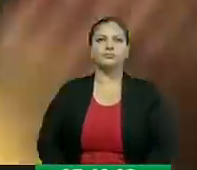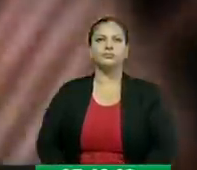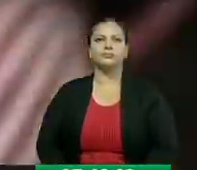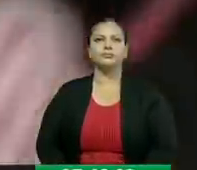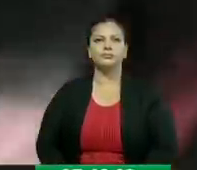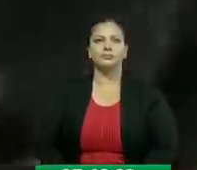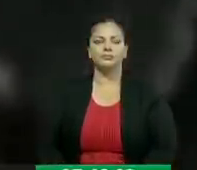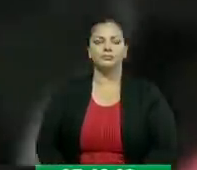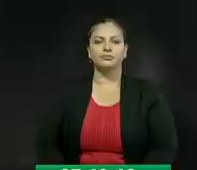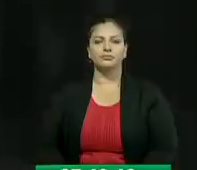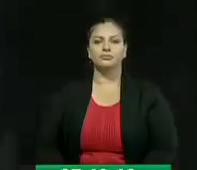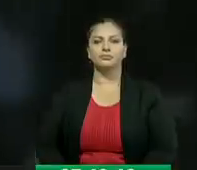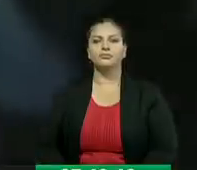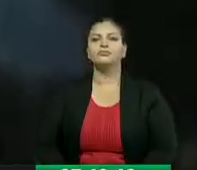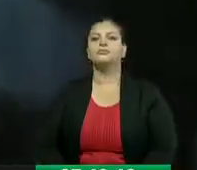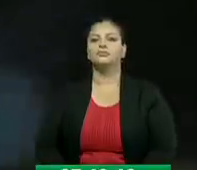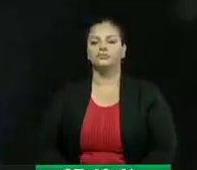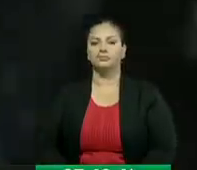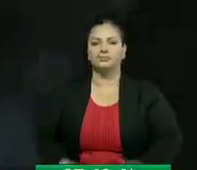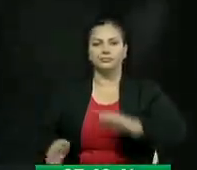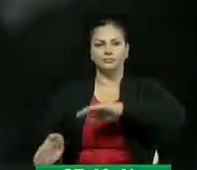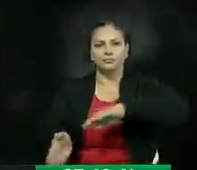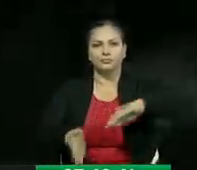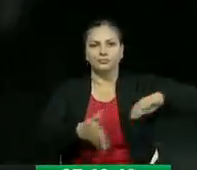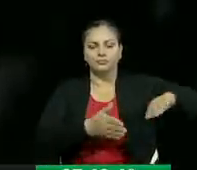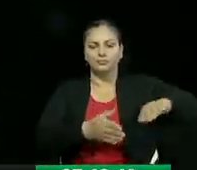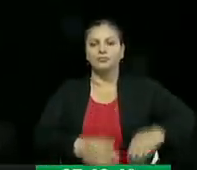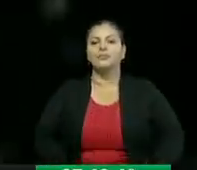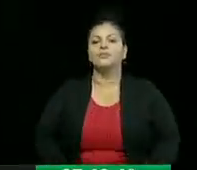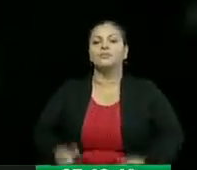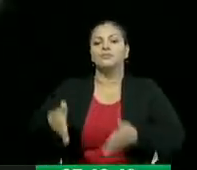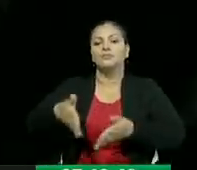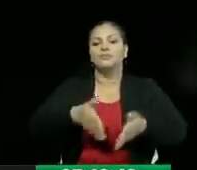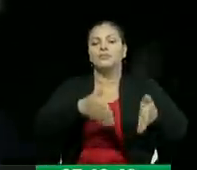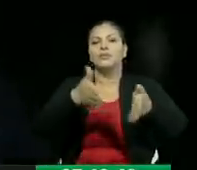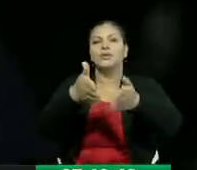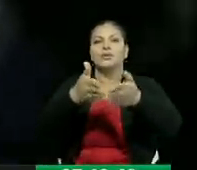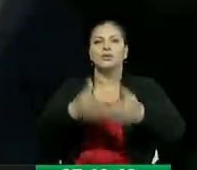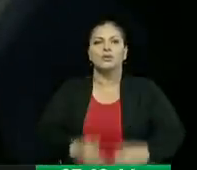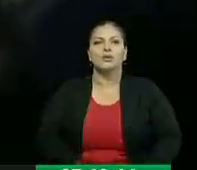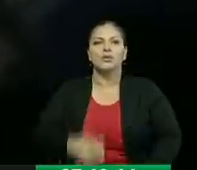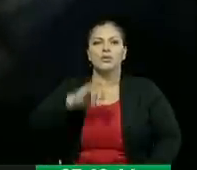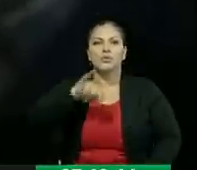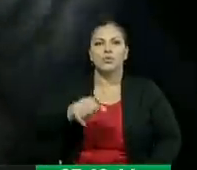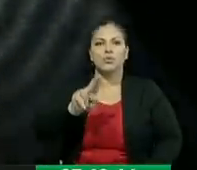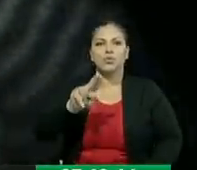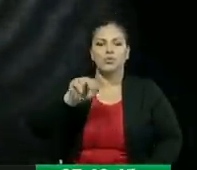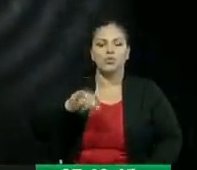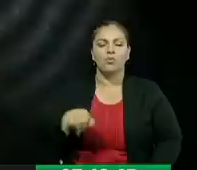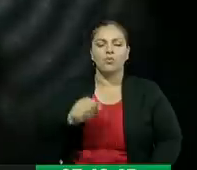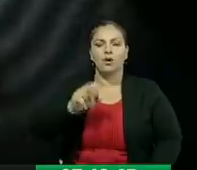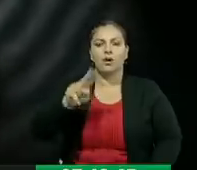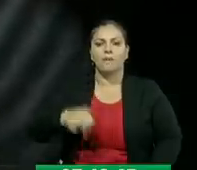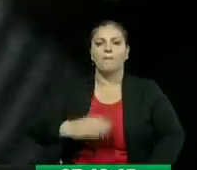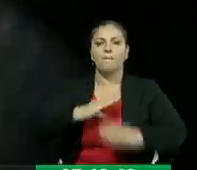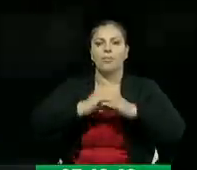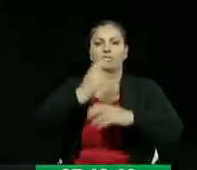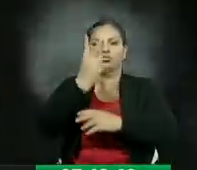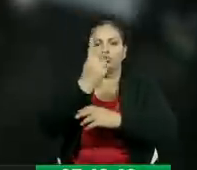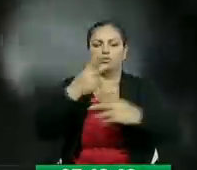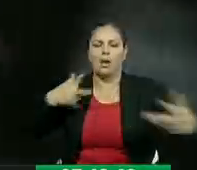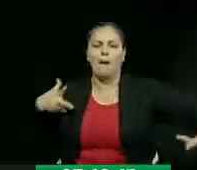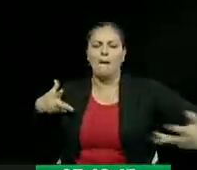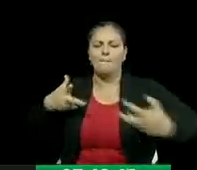En la ruta Juján, 3 postes, 2 buses impactados también. Uno de ellos, encunetado, era el asombro de los